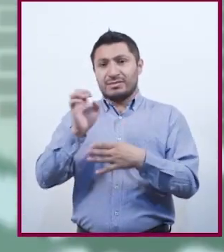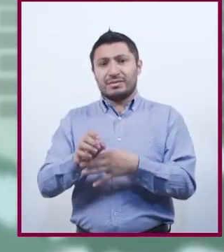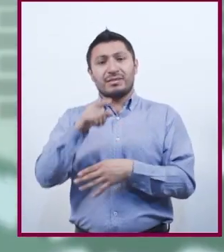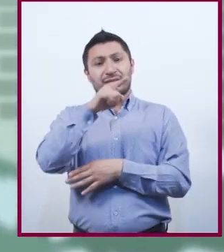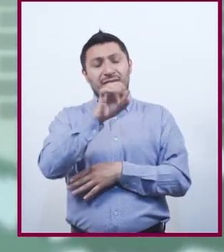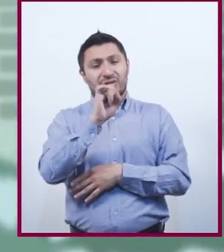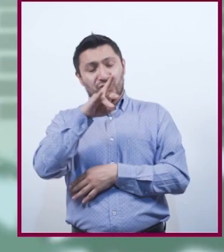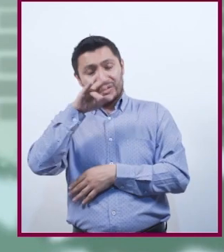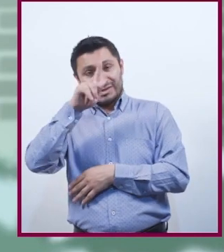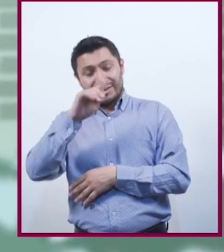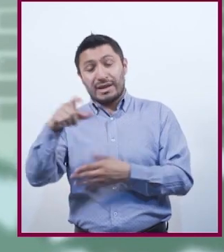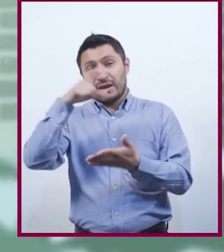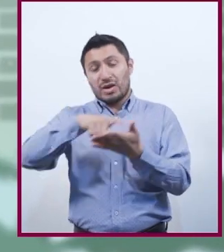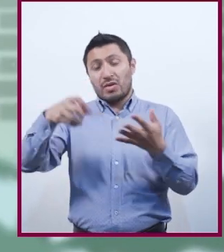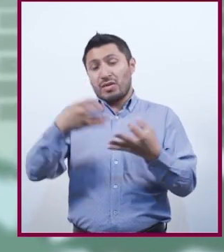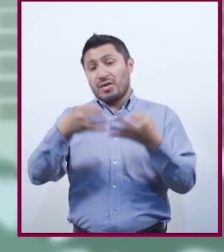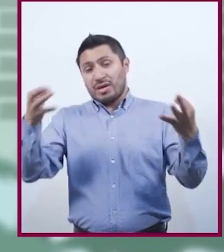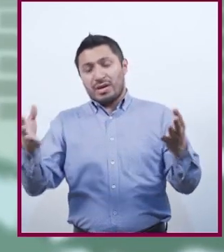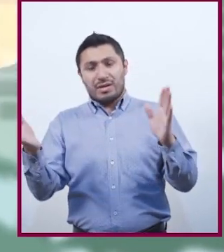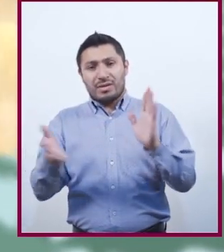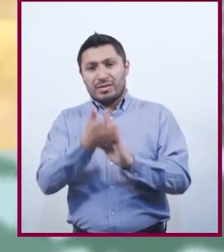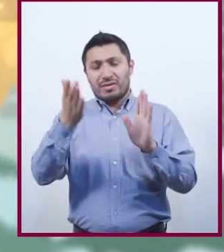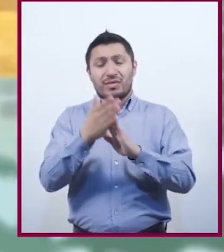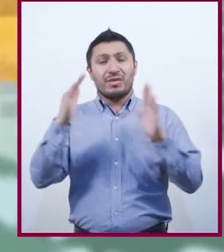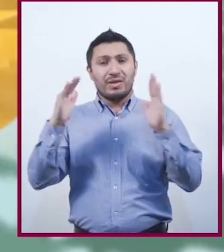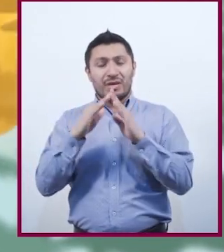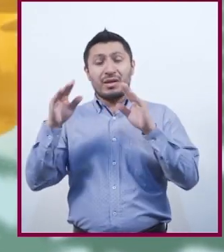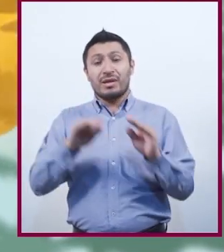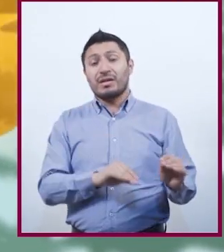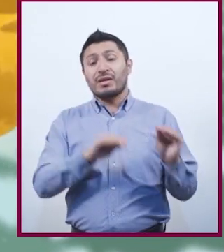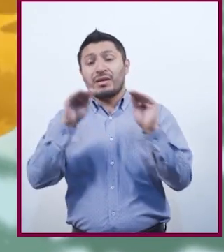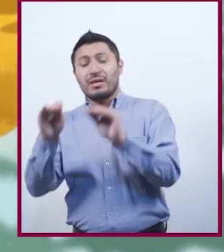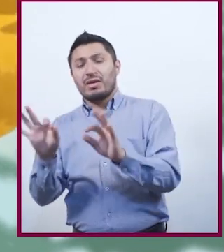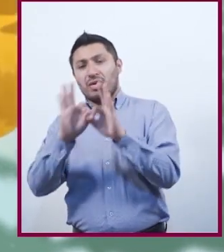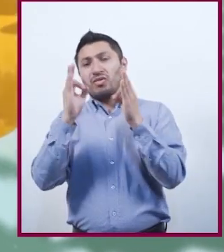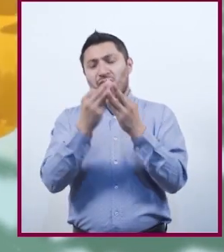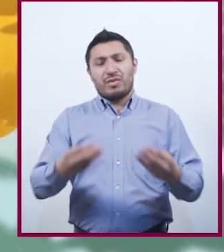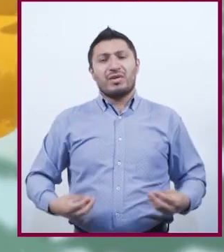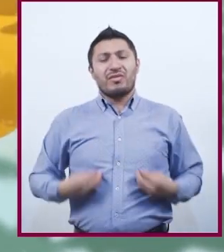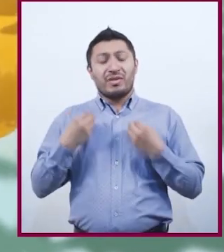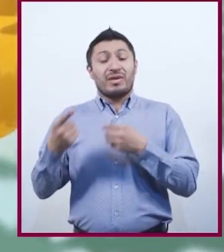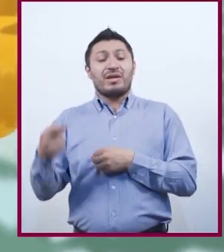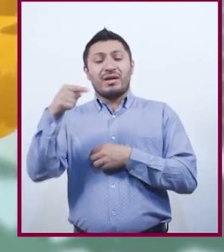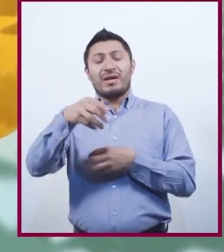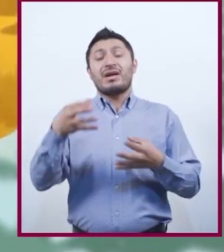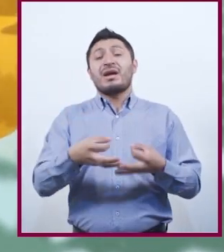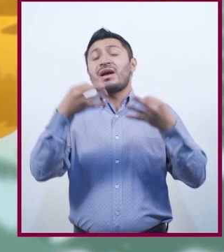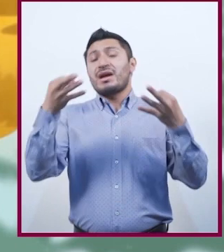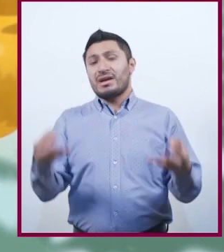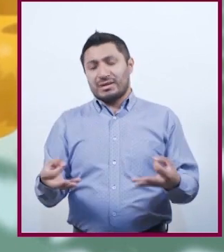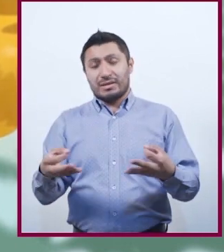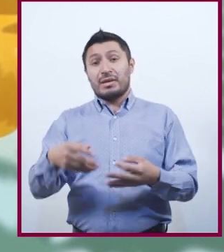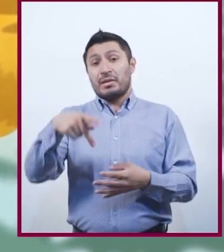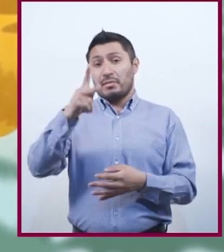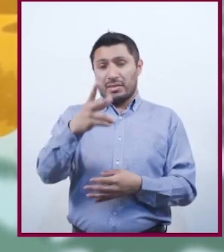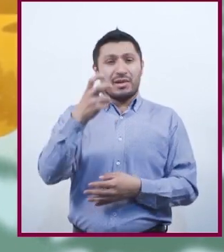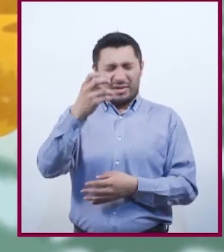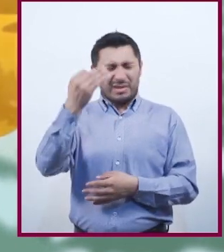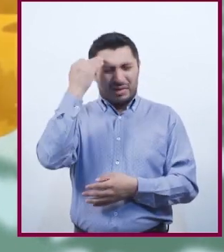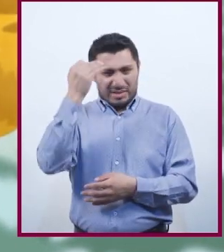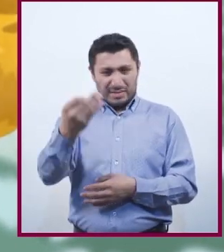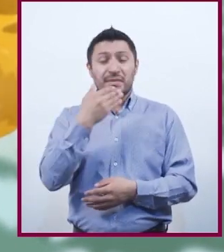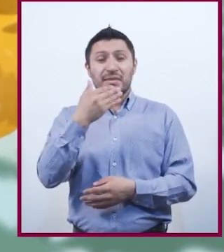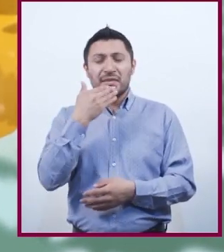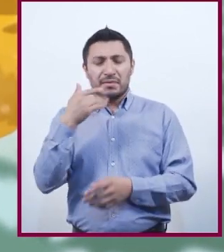Entonces, los sionistas compraron terrenos, construyeron casas y trasladaron su estilo de vida a la región. No